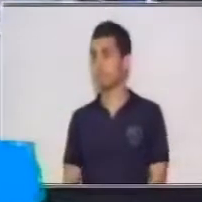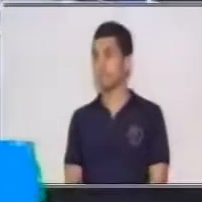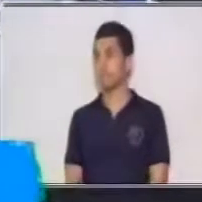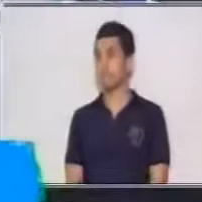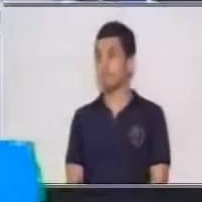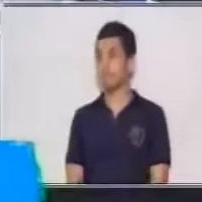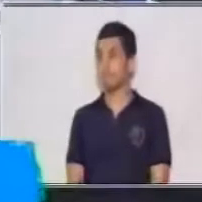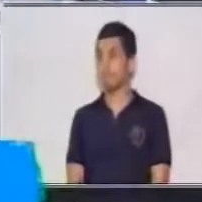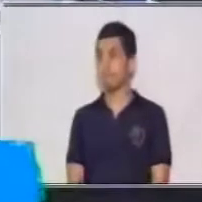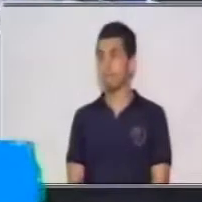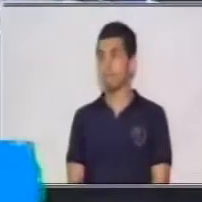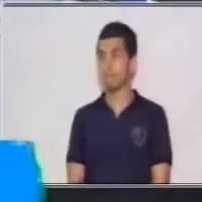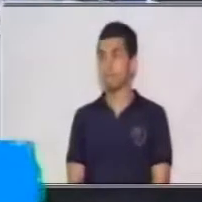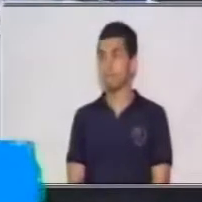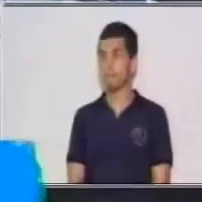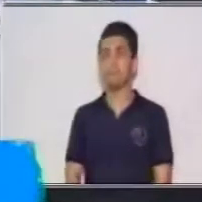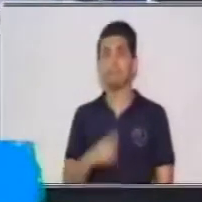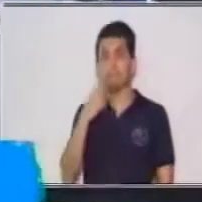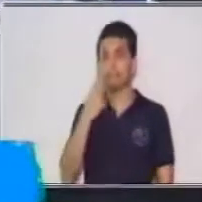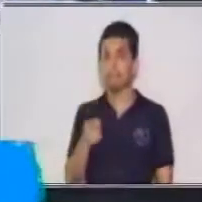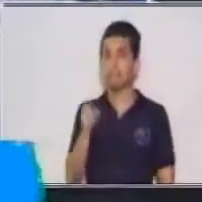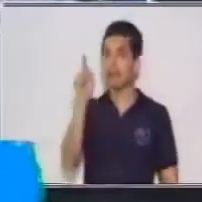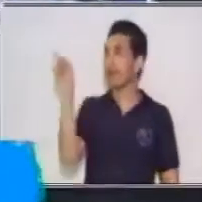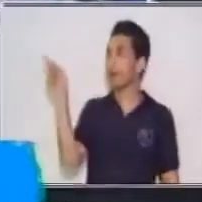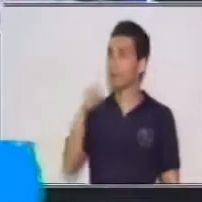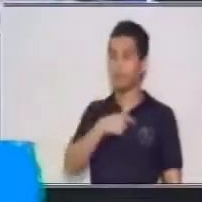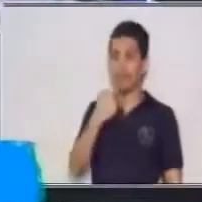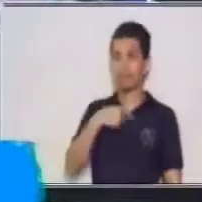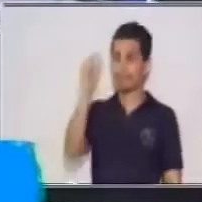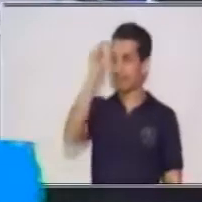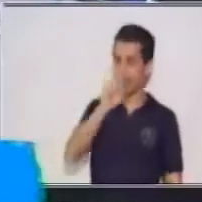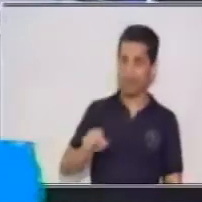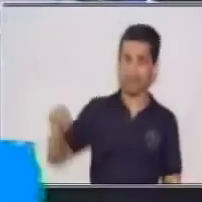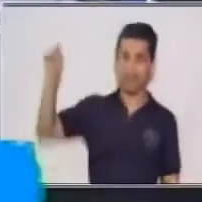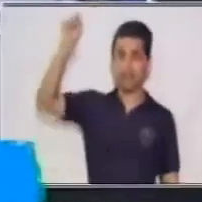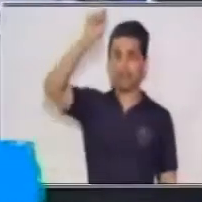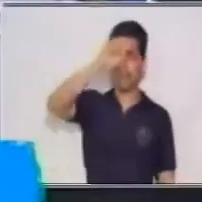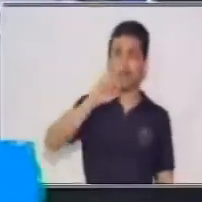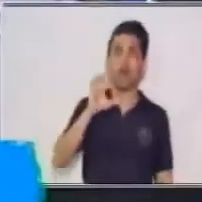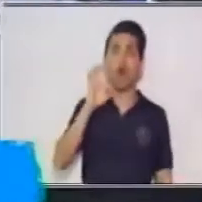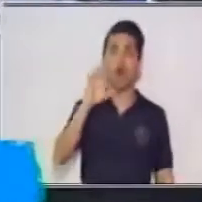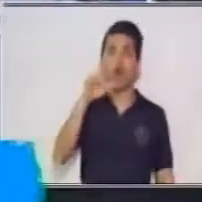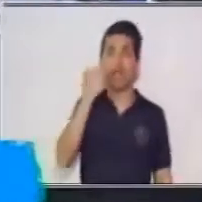el perímetro, que es toda esta orilla que estamos marcando en este momento con color rojo,